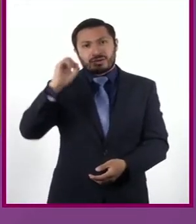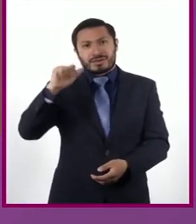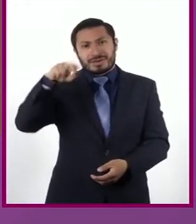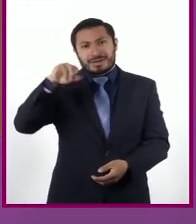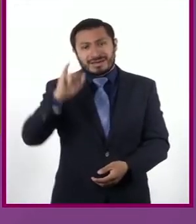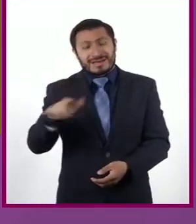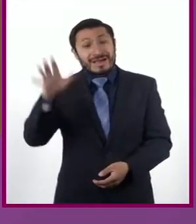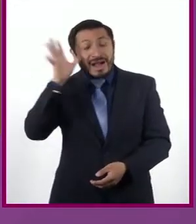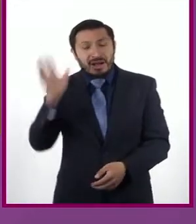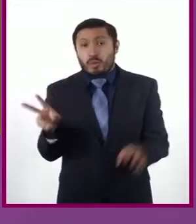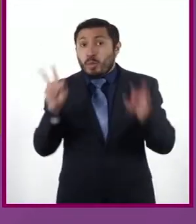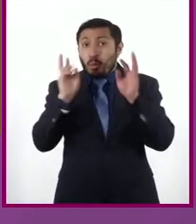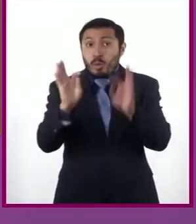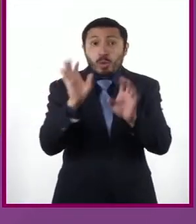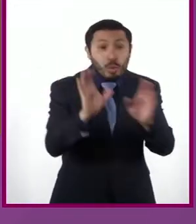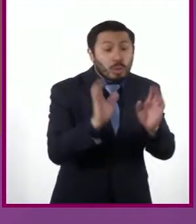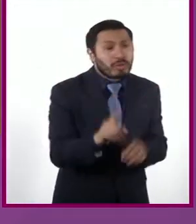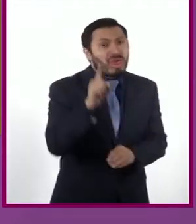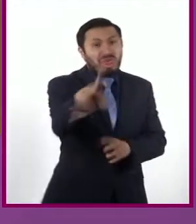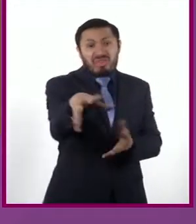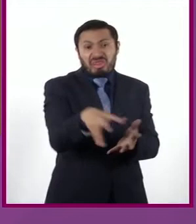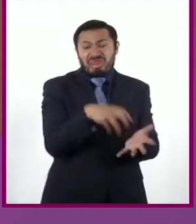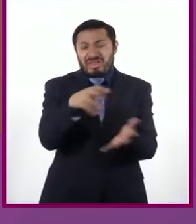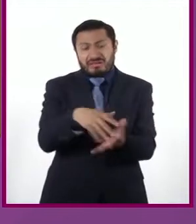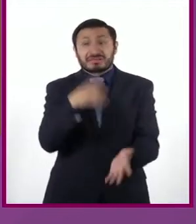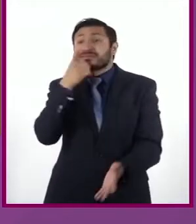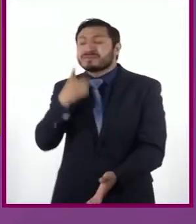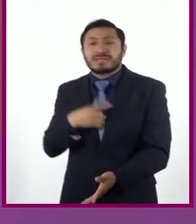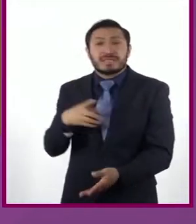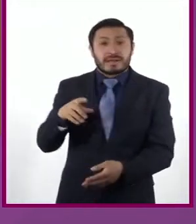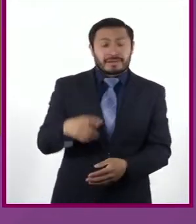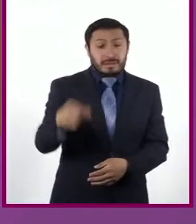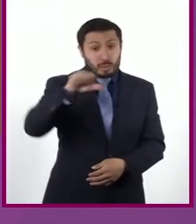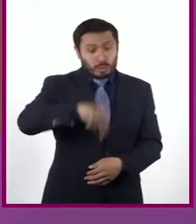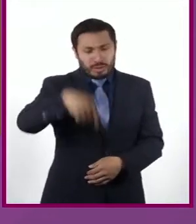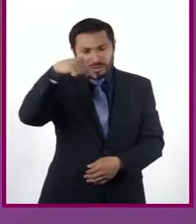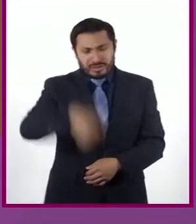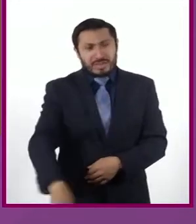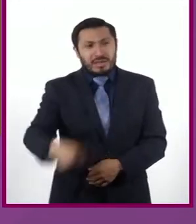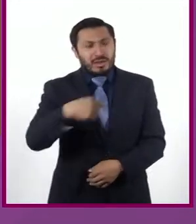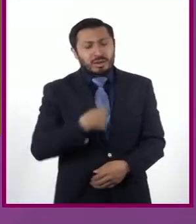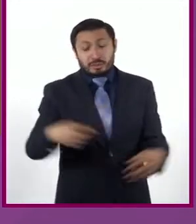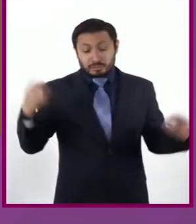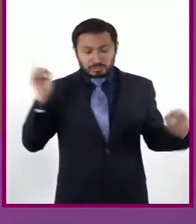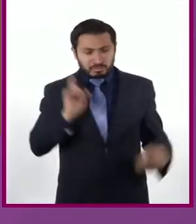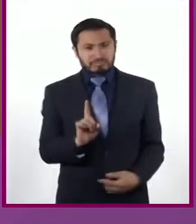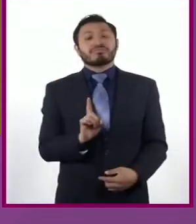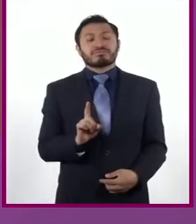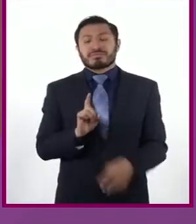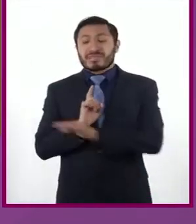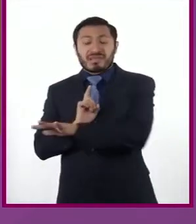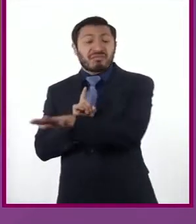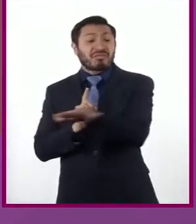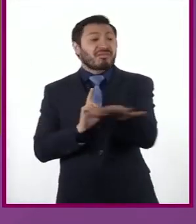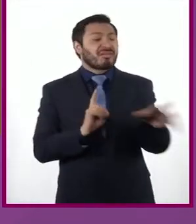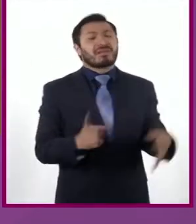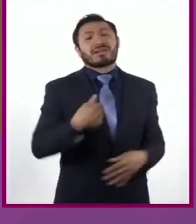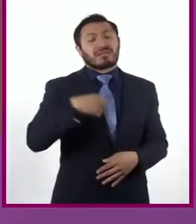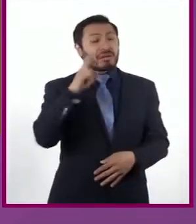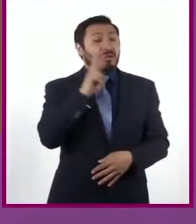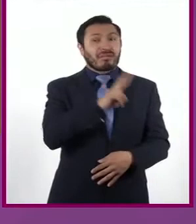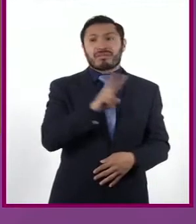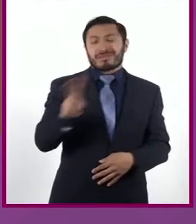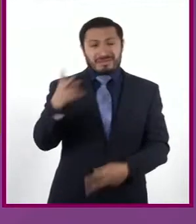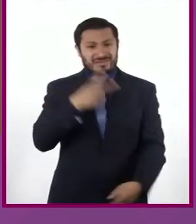insaciable codicia. Hoy y aquí, desde mi anónima presencia, una más entre otras, vengo dispuesto